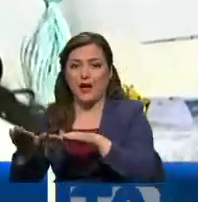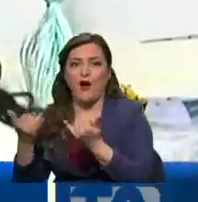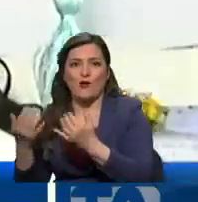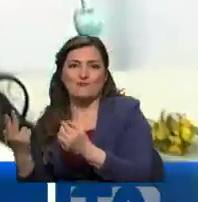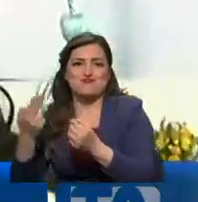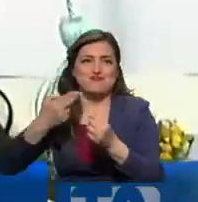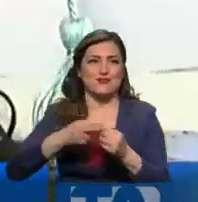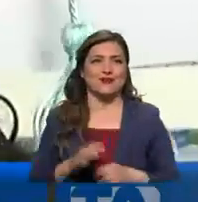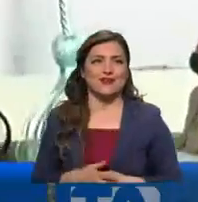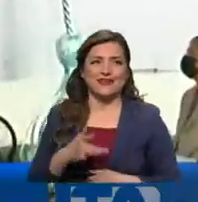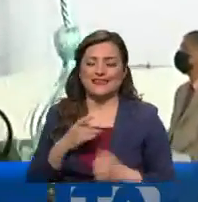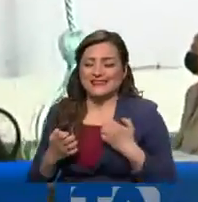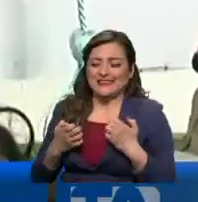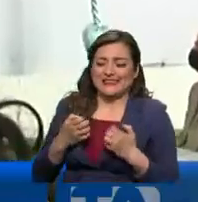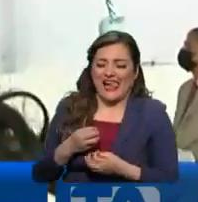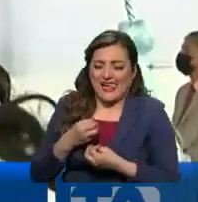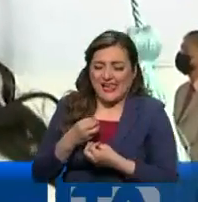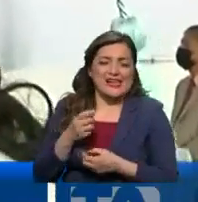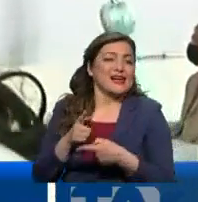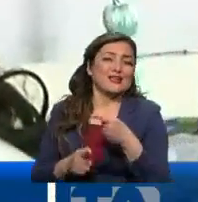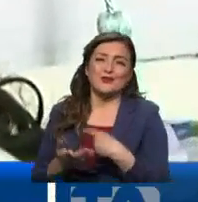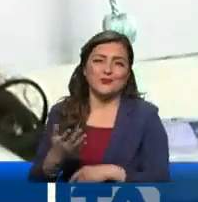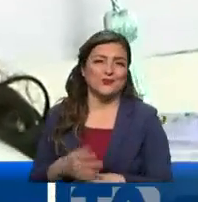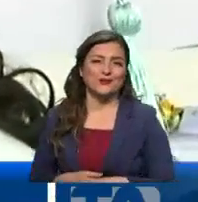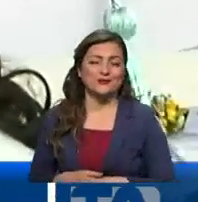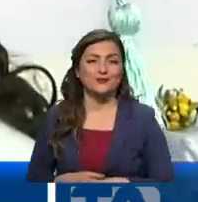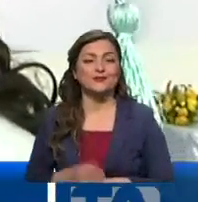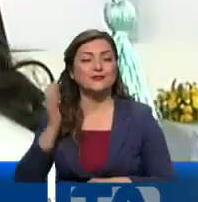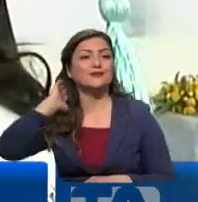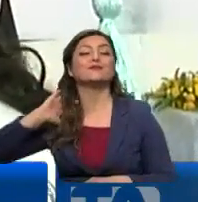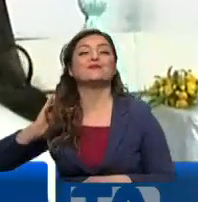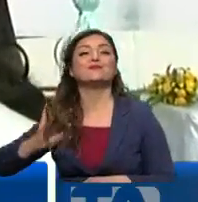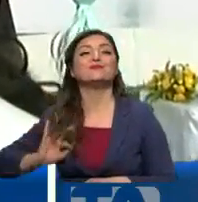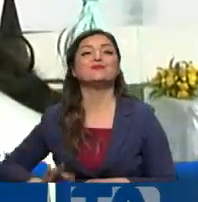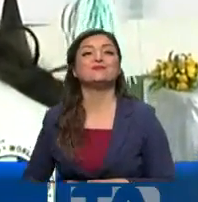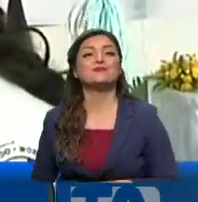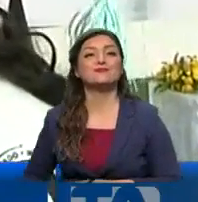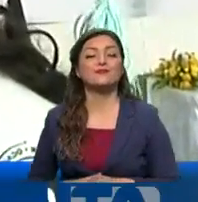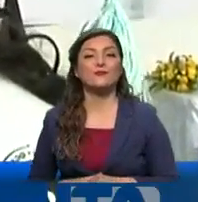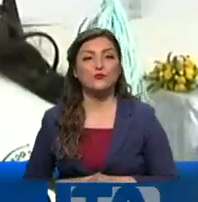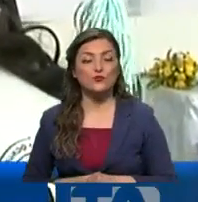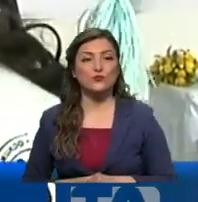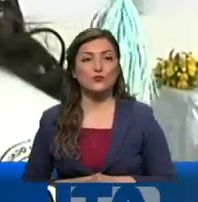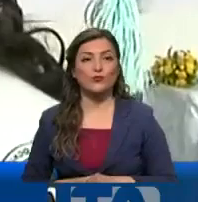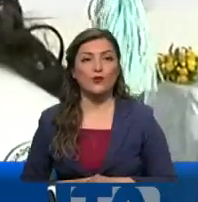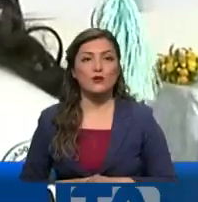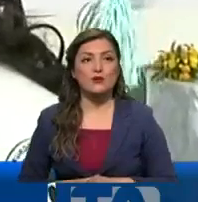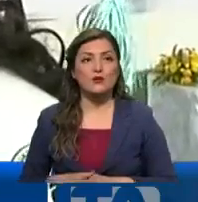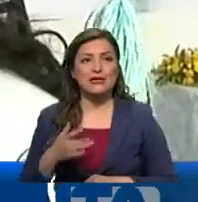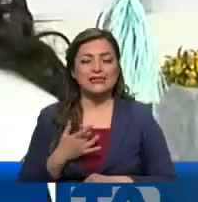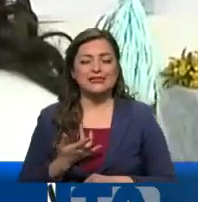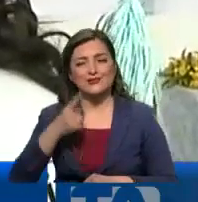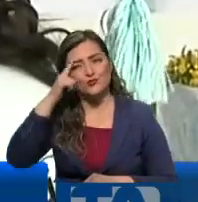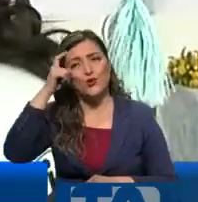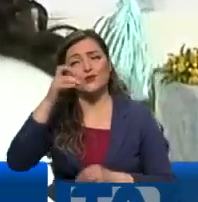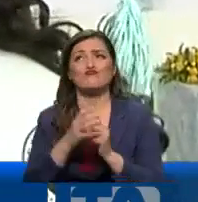emocionante, la verdad no podría explicar lo que siento. Es algo que yo aspiraba mucho y muchos de mis compañeros también